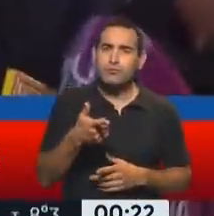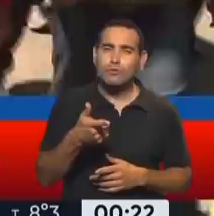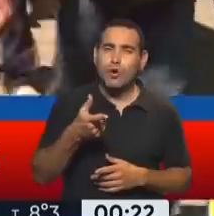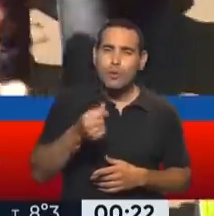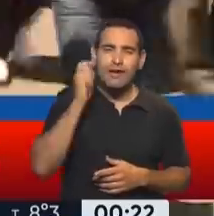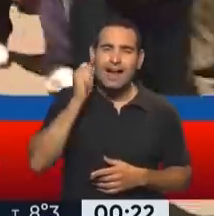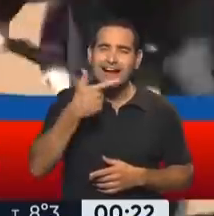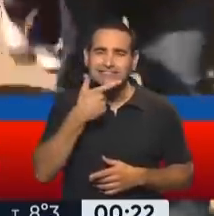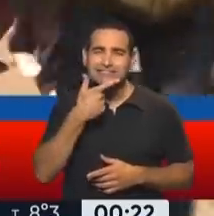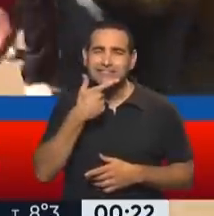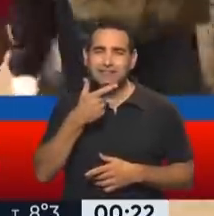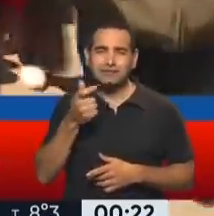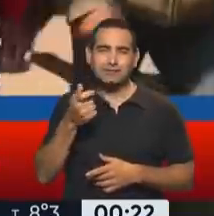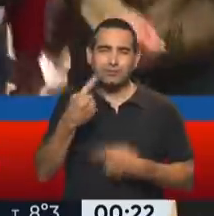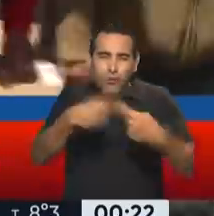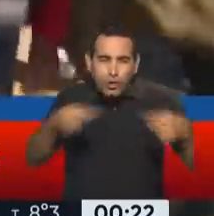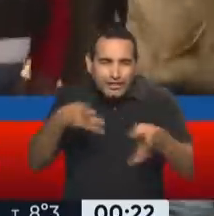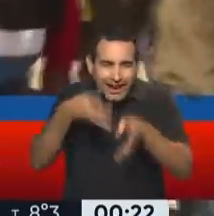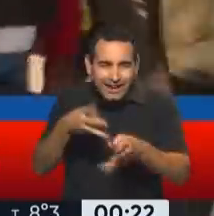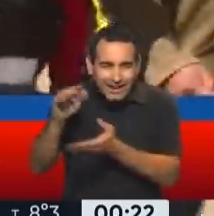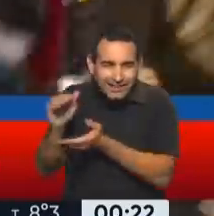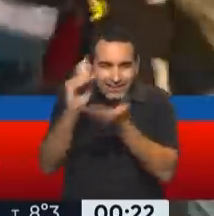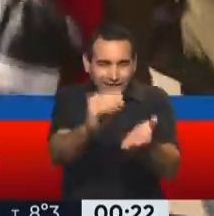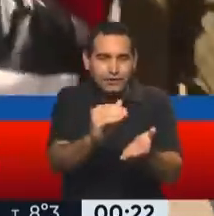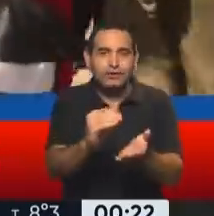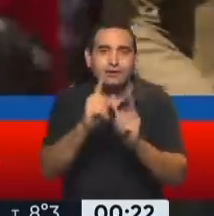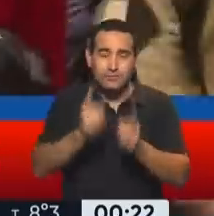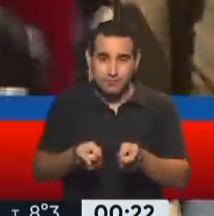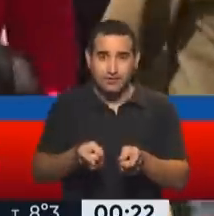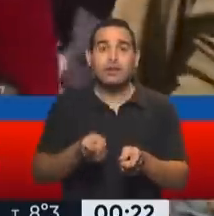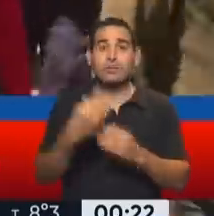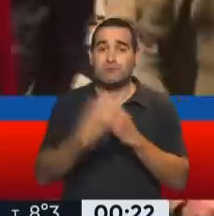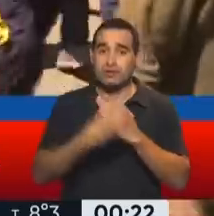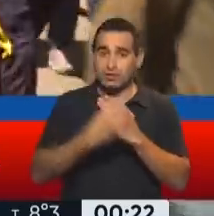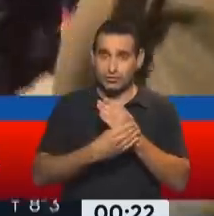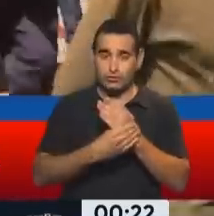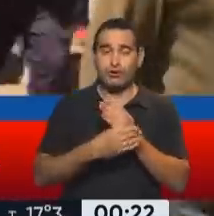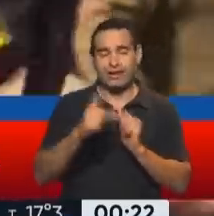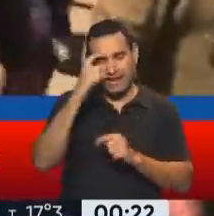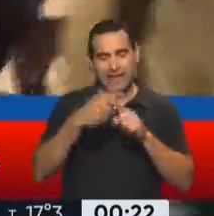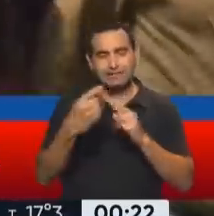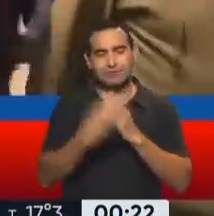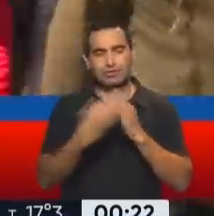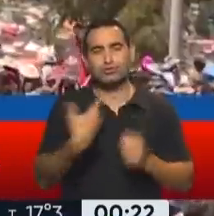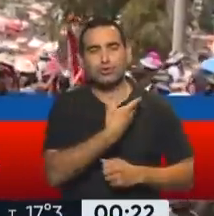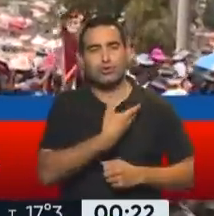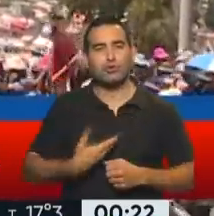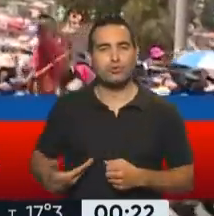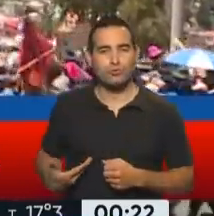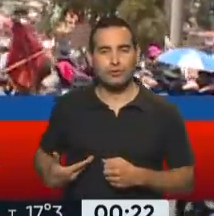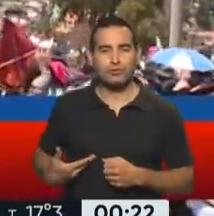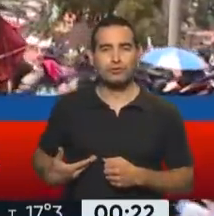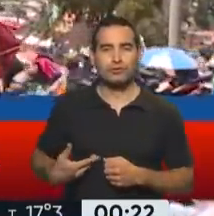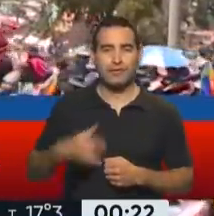gas lacrimógeno y de los insumos también ha implicado incluso al ministro de Gobierno, al exministro de Gobierno, o al ministro de